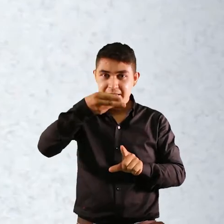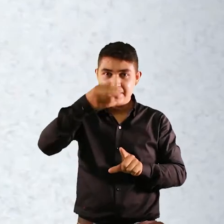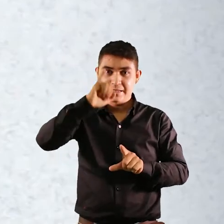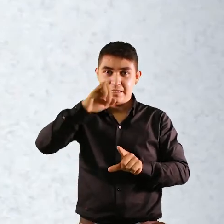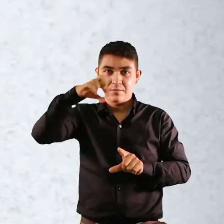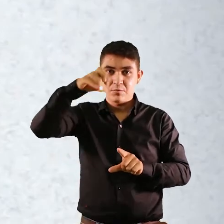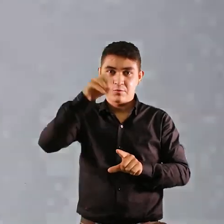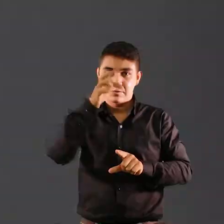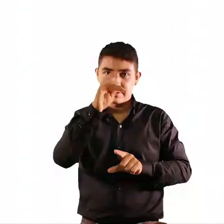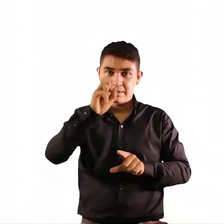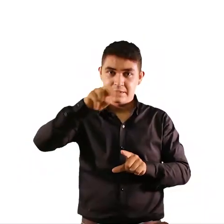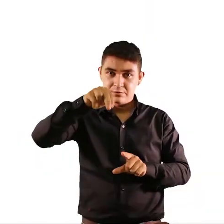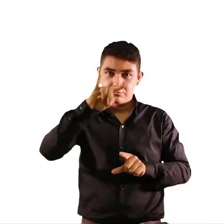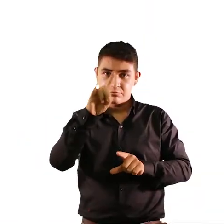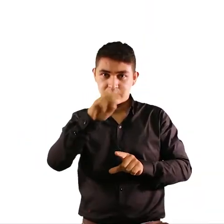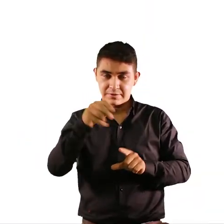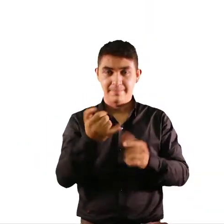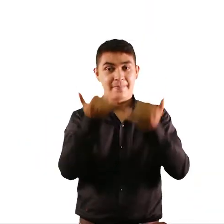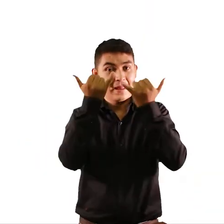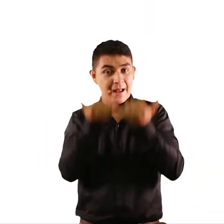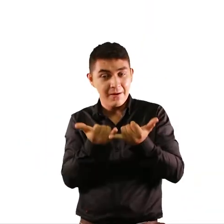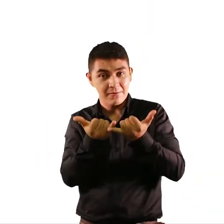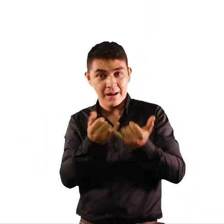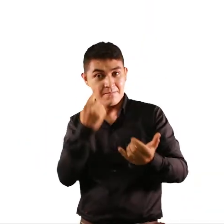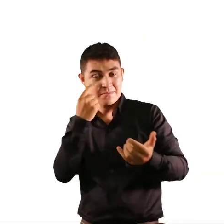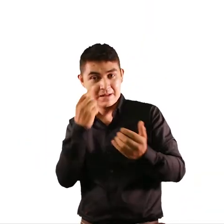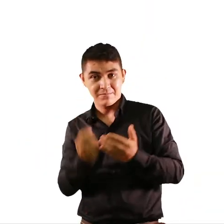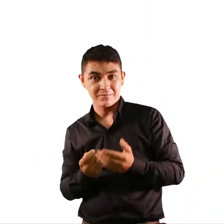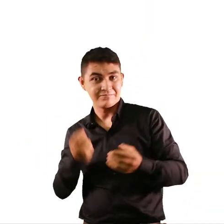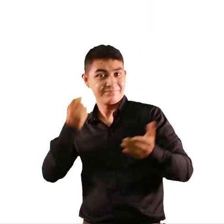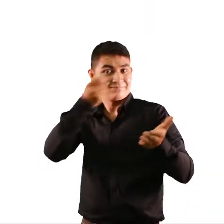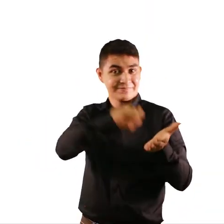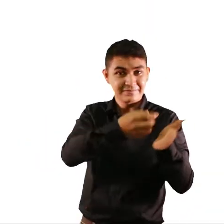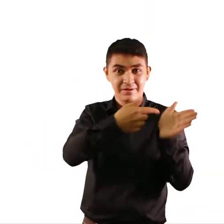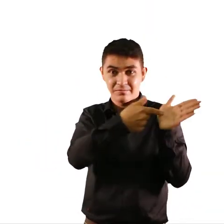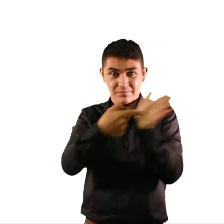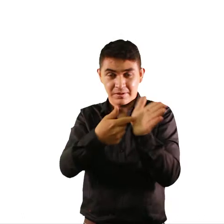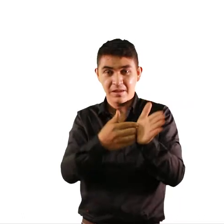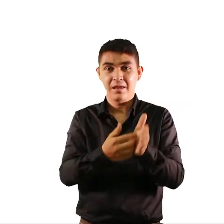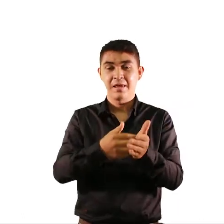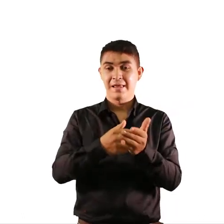Ahora veamos la aplicación del teorema con un ejemplo.